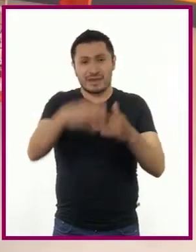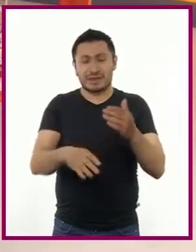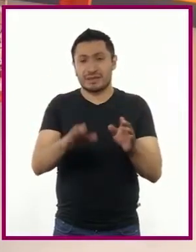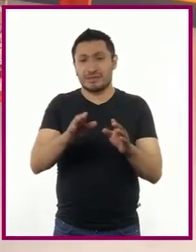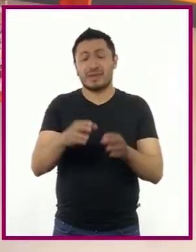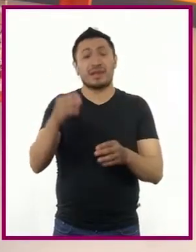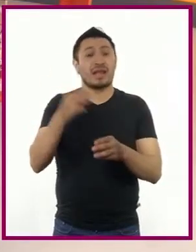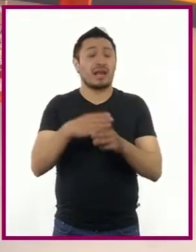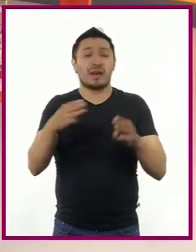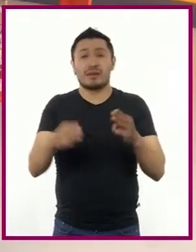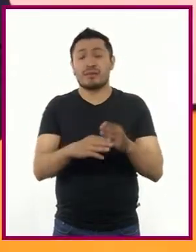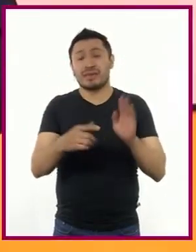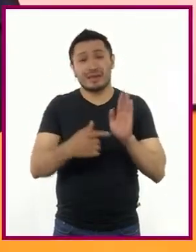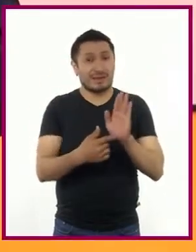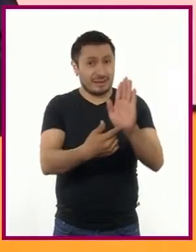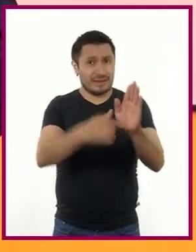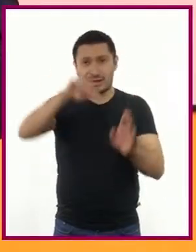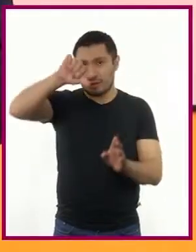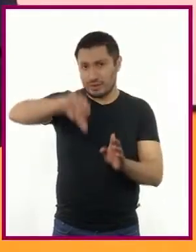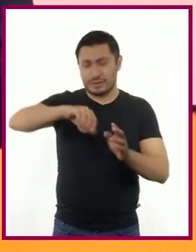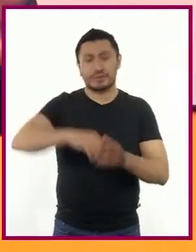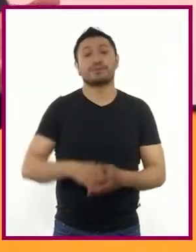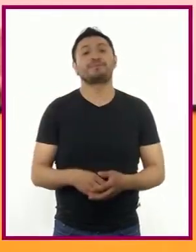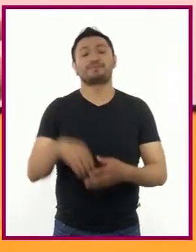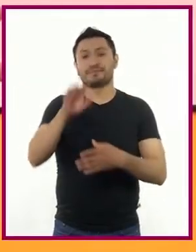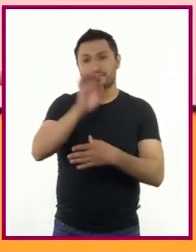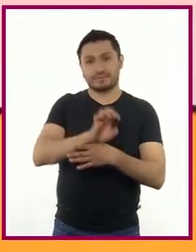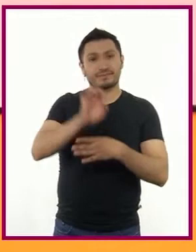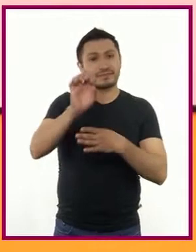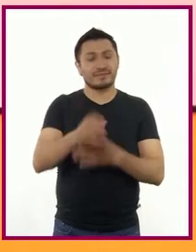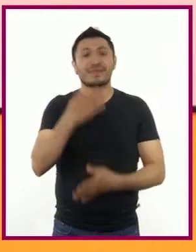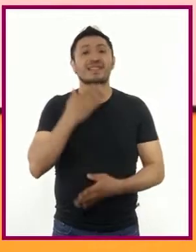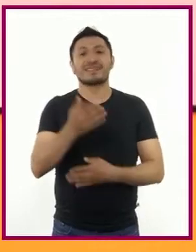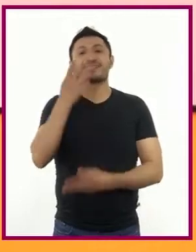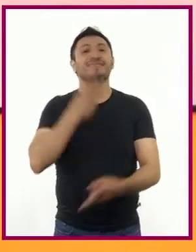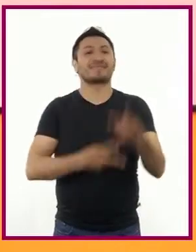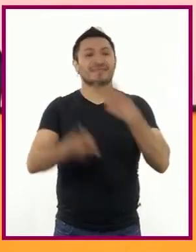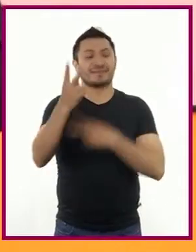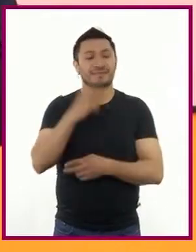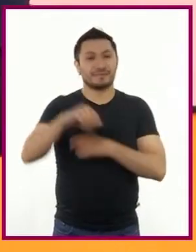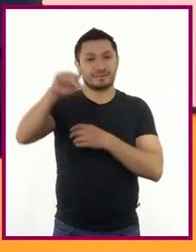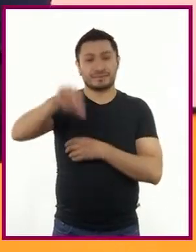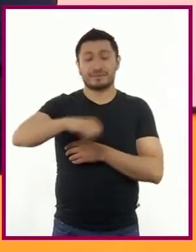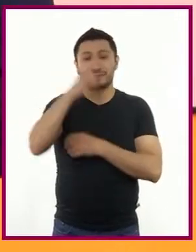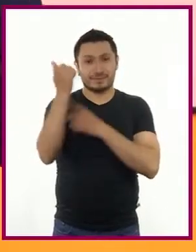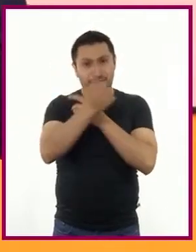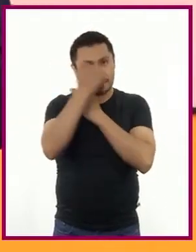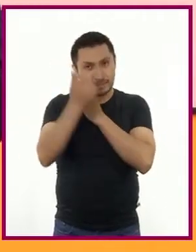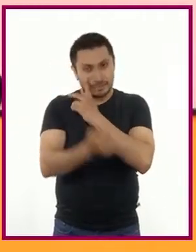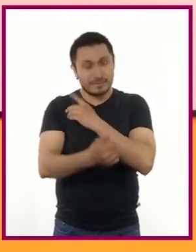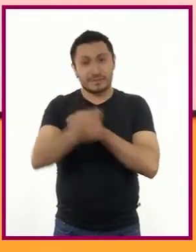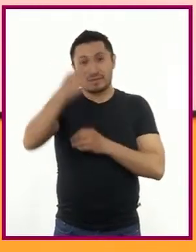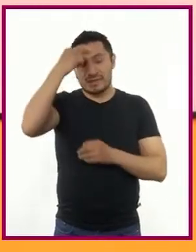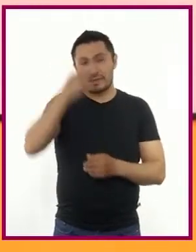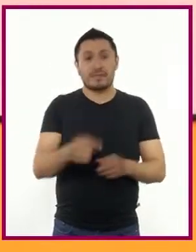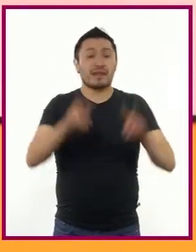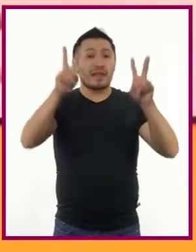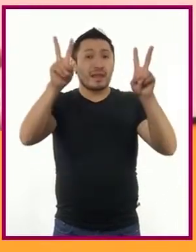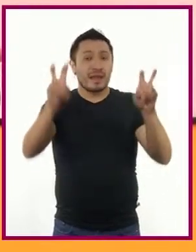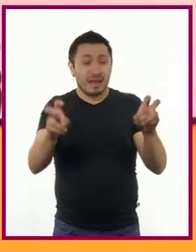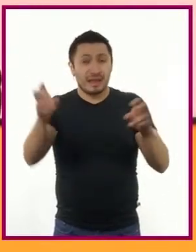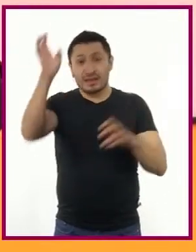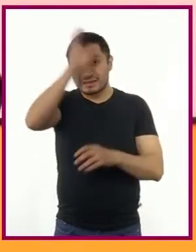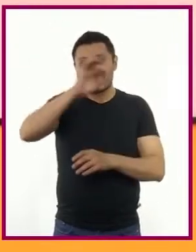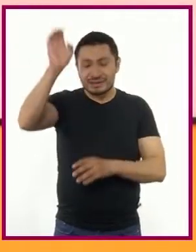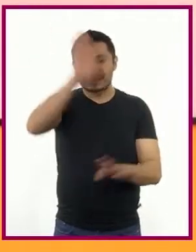en esta sesión. Entonces, demos la bienvenida a nuestras alumnas y alumnos a la asignatura de